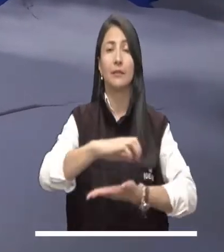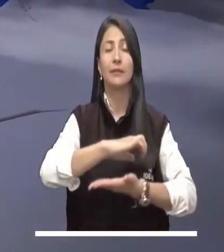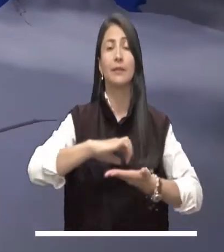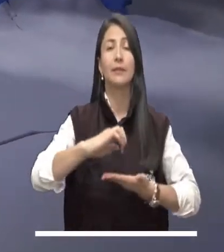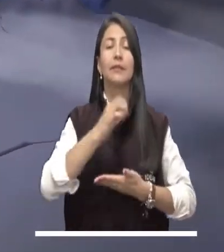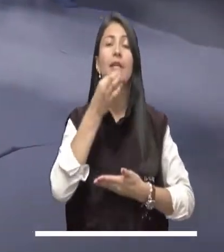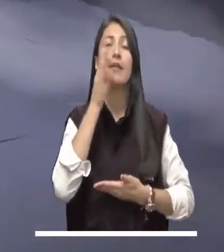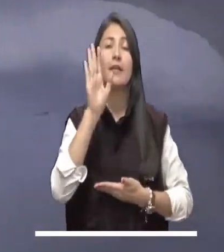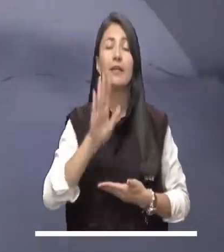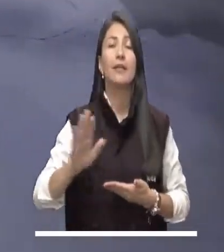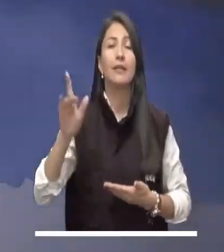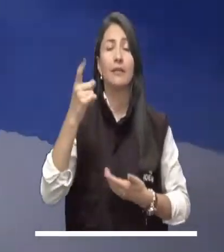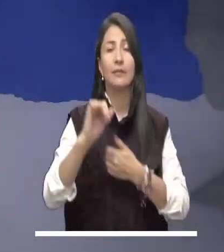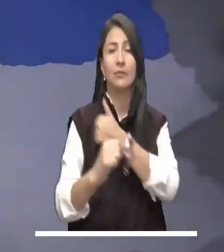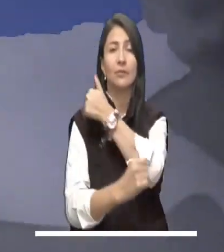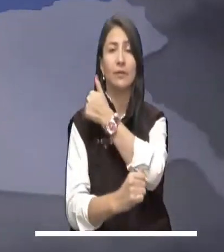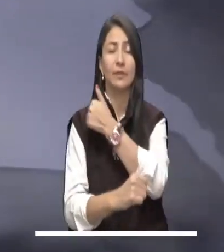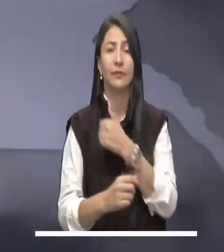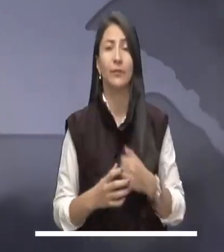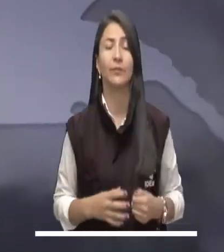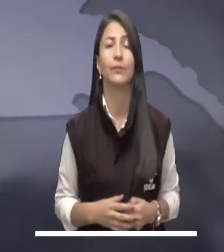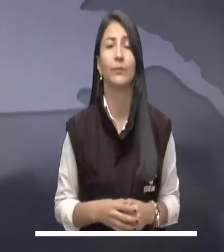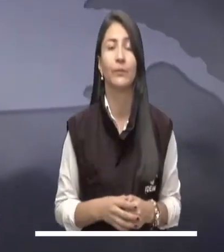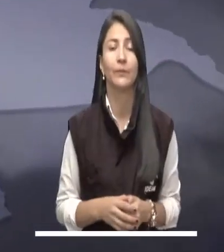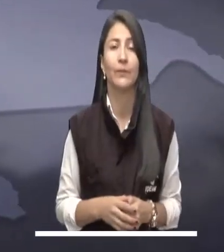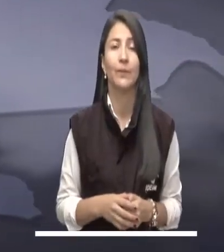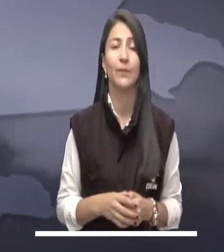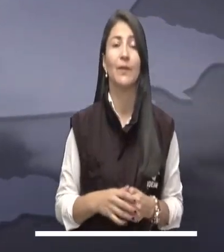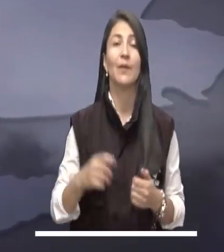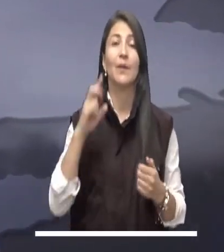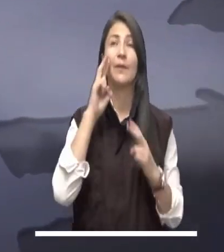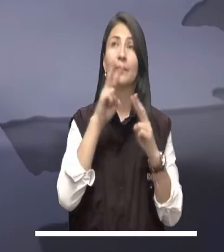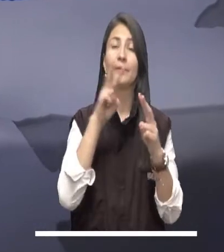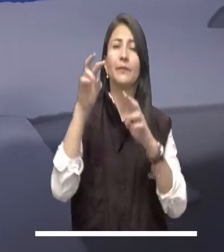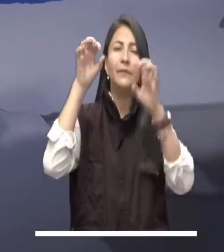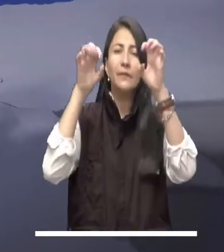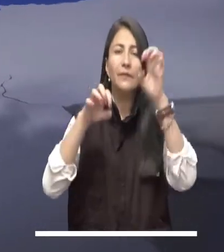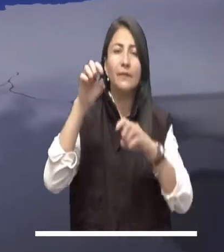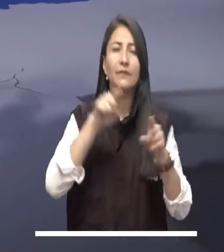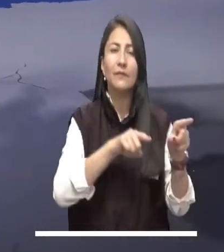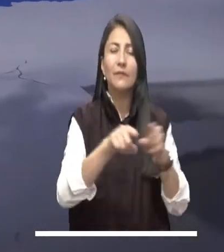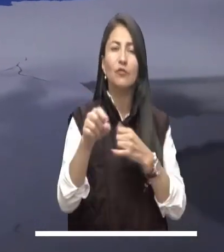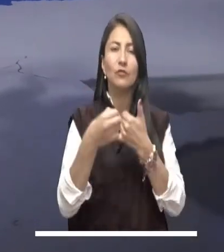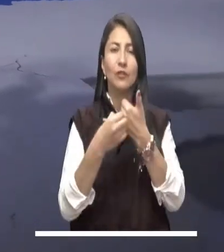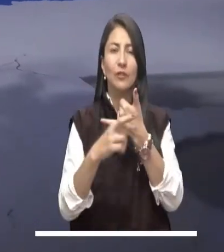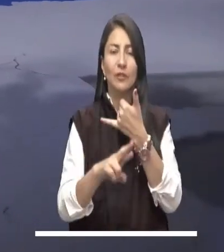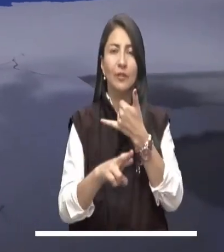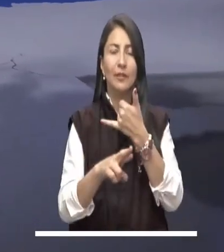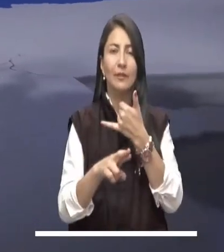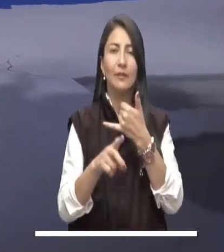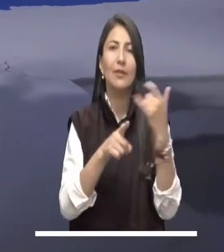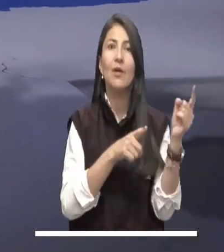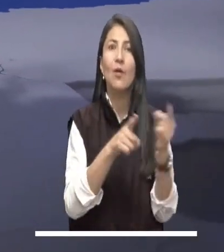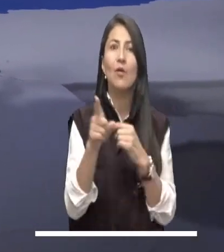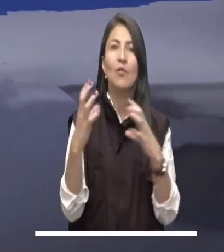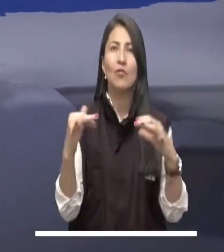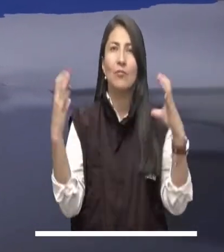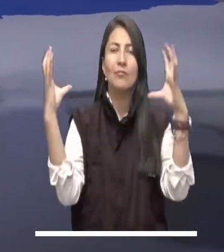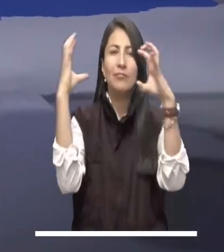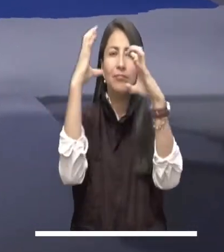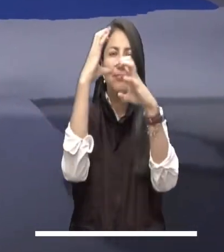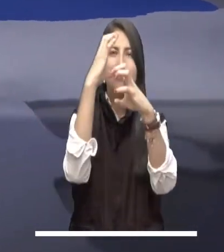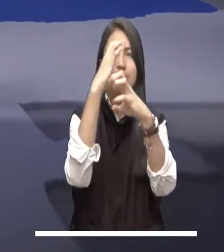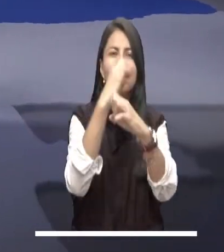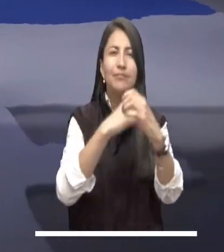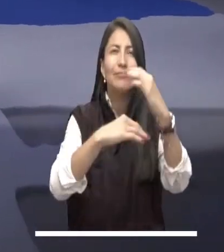eje cafetero y el altiplano cundiboyacense el panorama lluviosos existente hasta la orinoquía donde la noche caerá acompañada